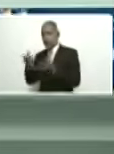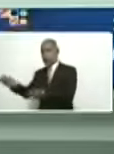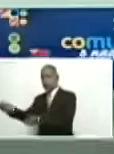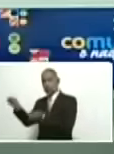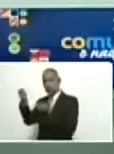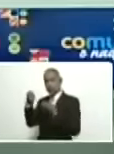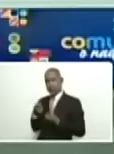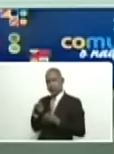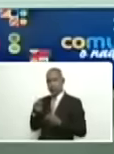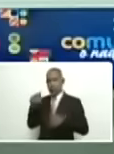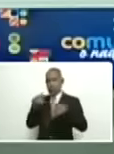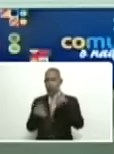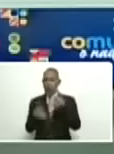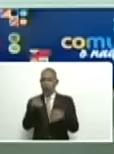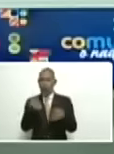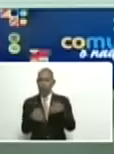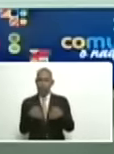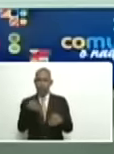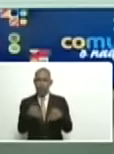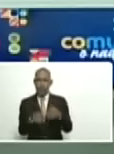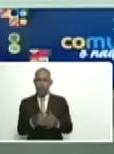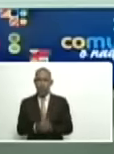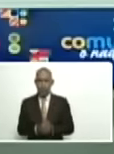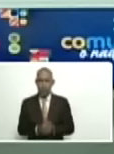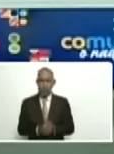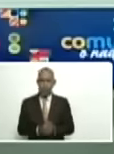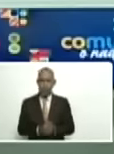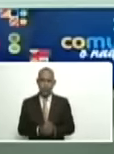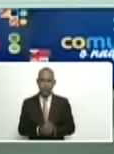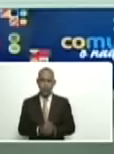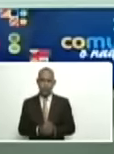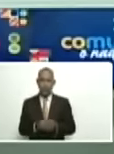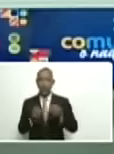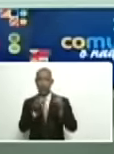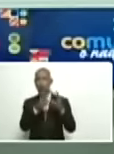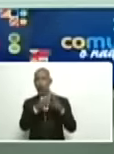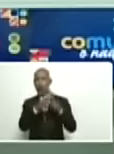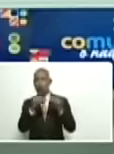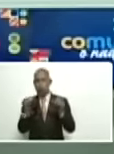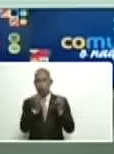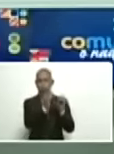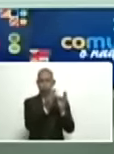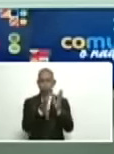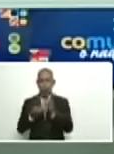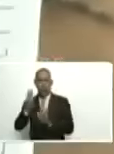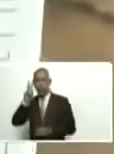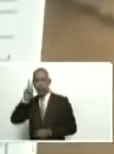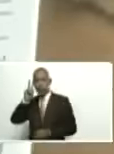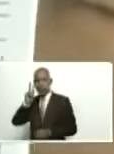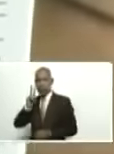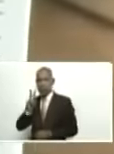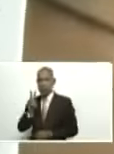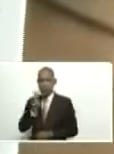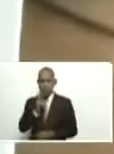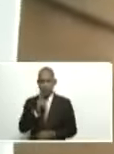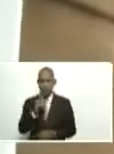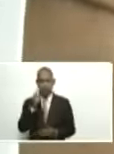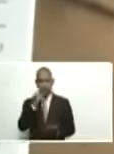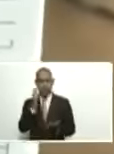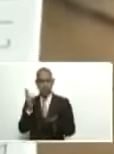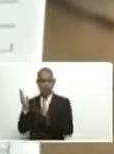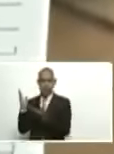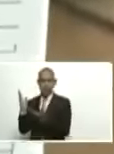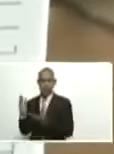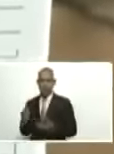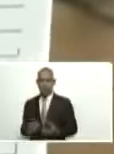de votación que utilizan ustedes. Todo bien organizado, todo bien limpio, todo bien transparente.